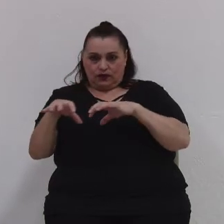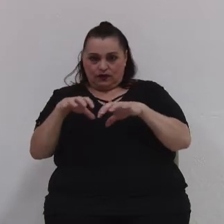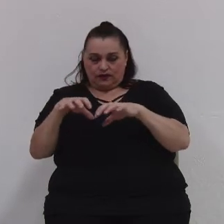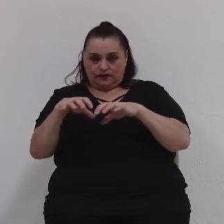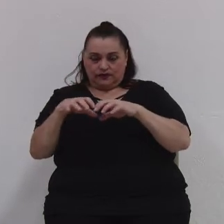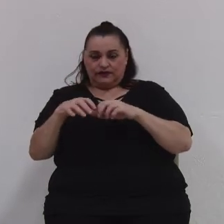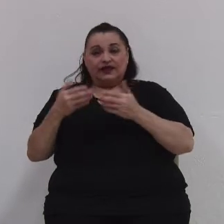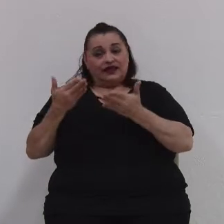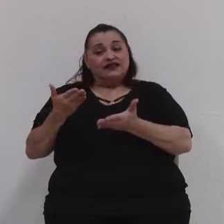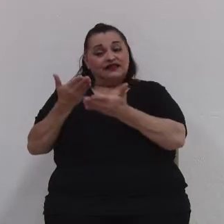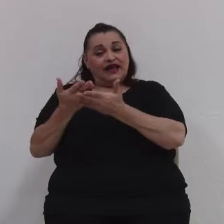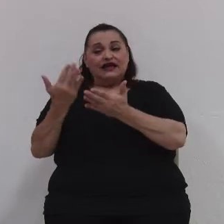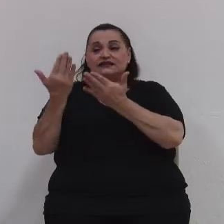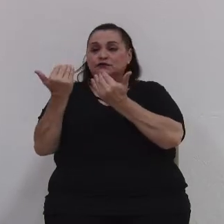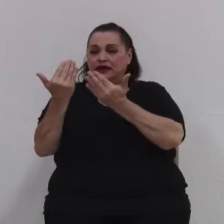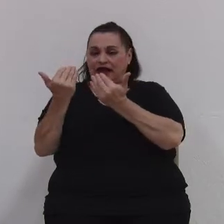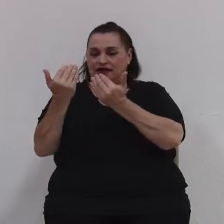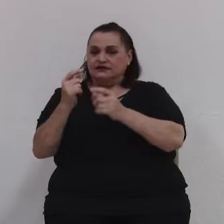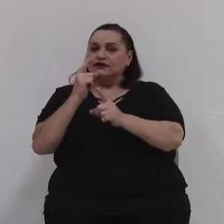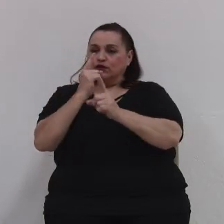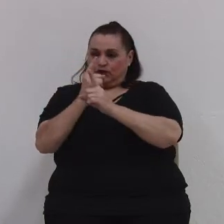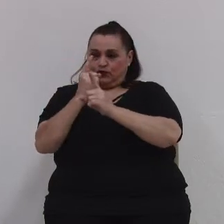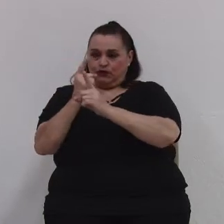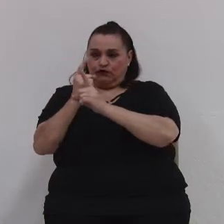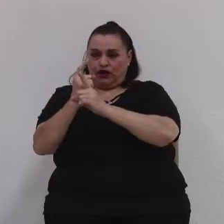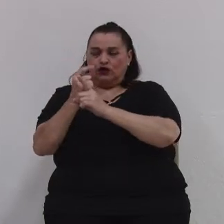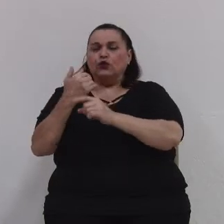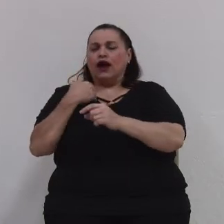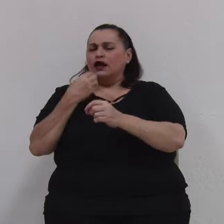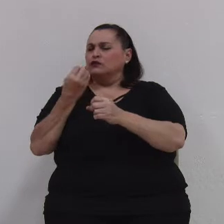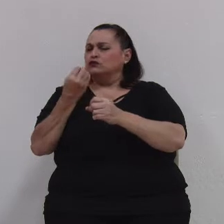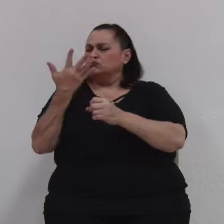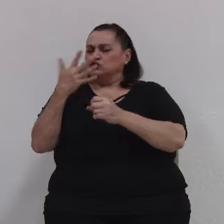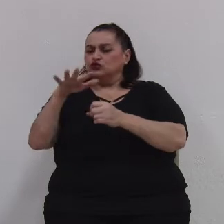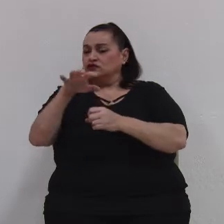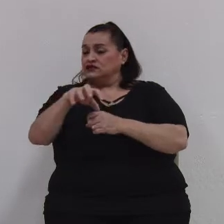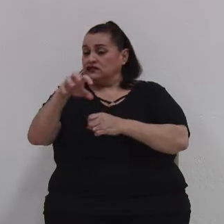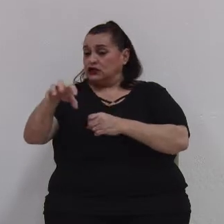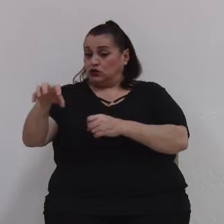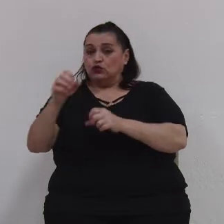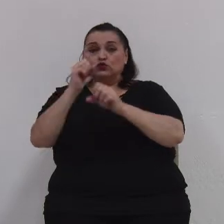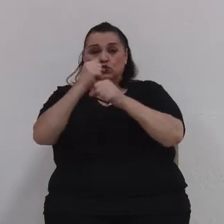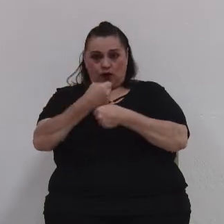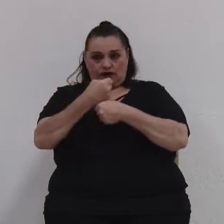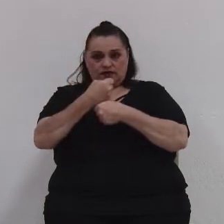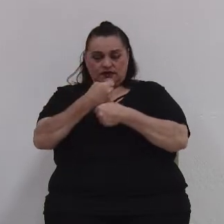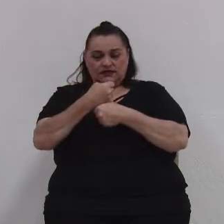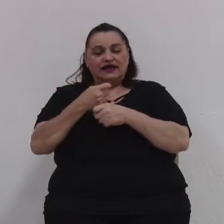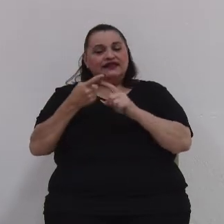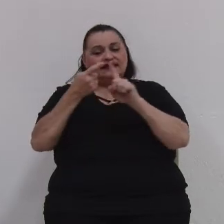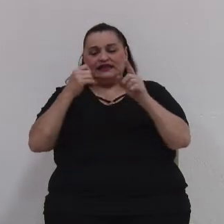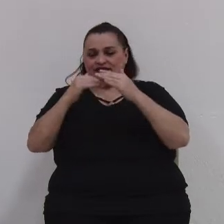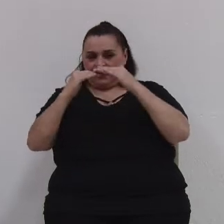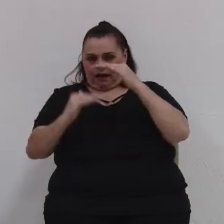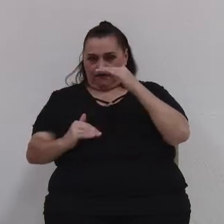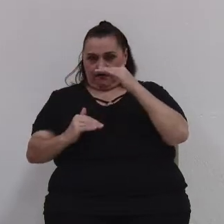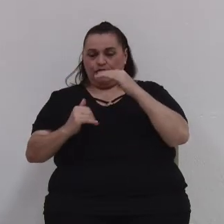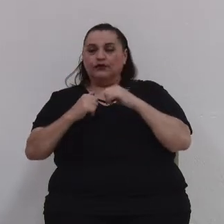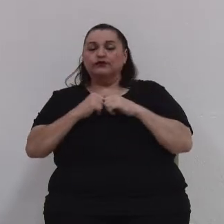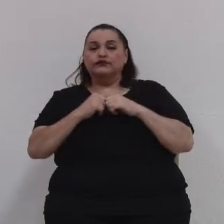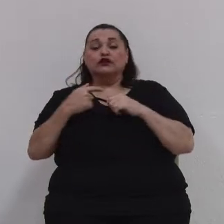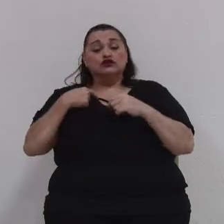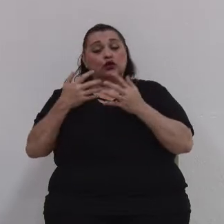Y da mucha esperanza de que en efecto hay muchos sectores que lo están haciendo desde abajo.